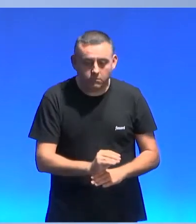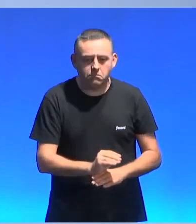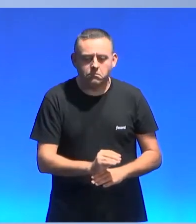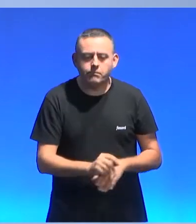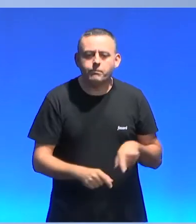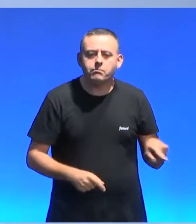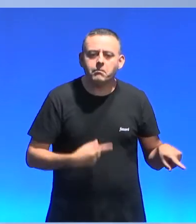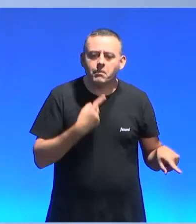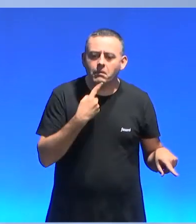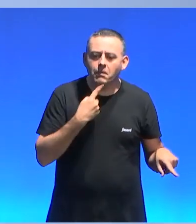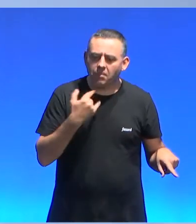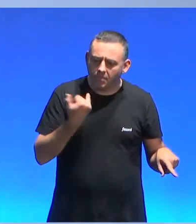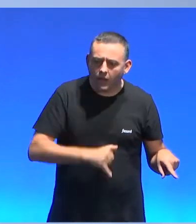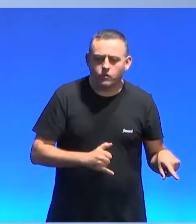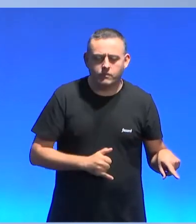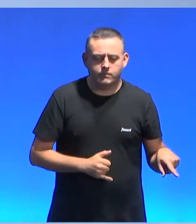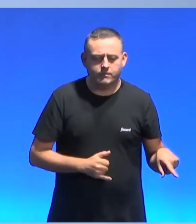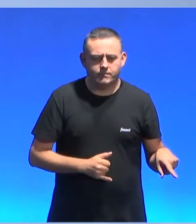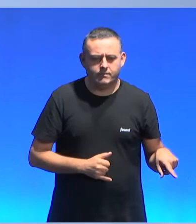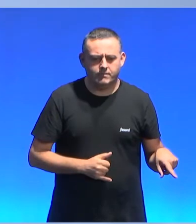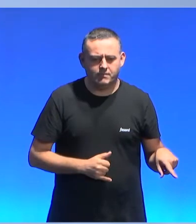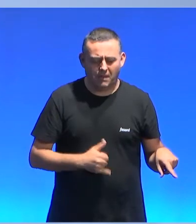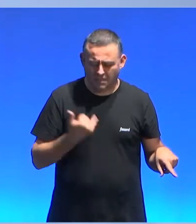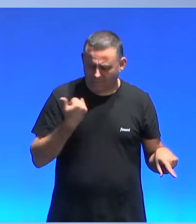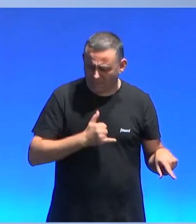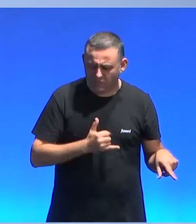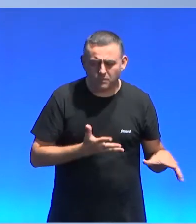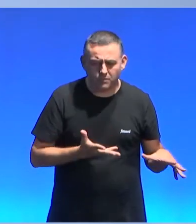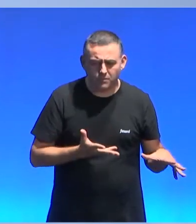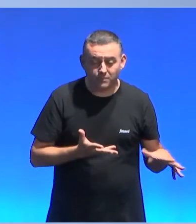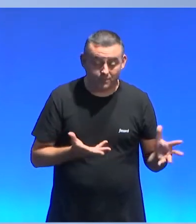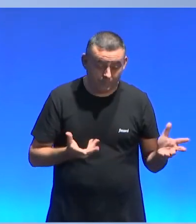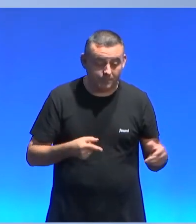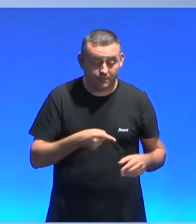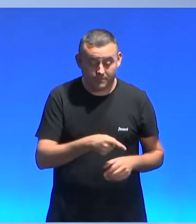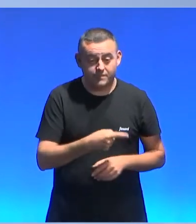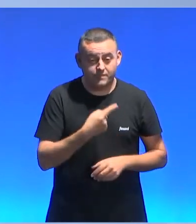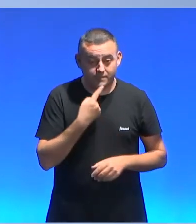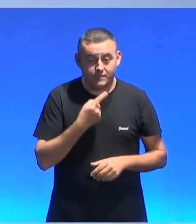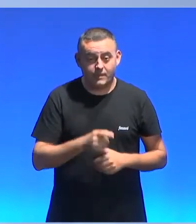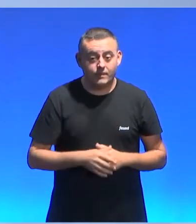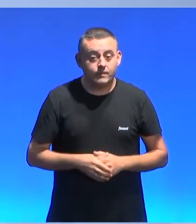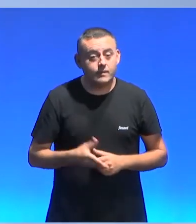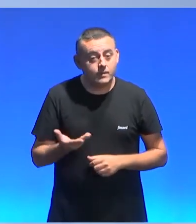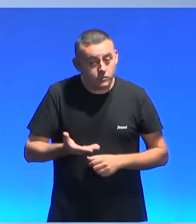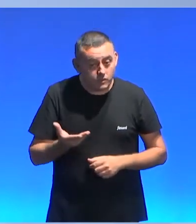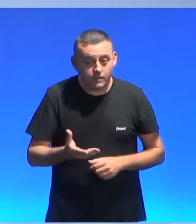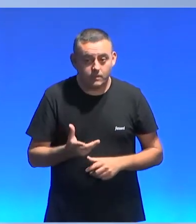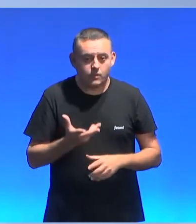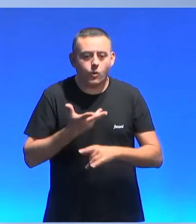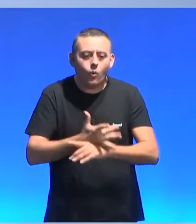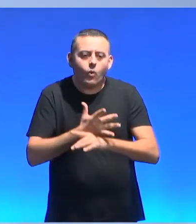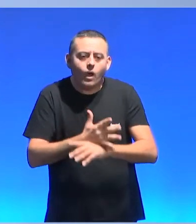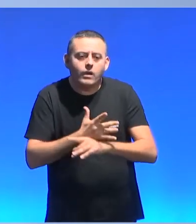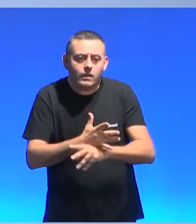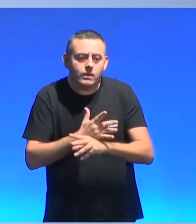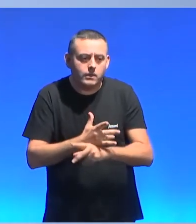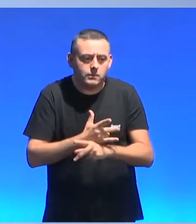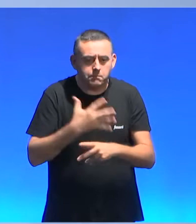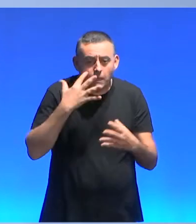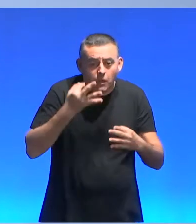El riesgo es un elemento esencial del juego. Javier de Buenos Aires, años